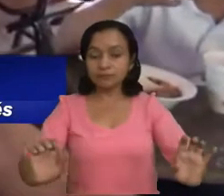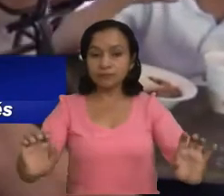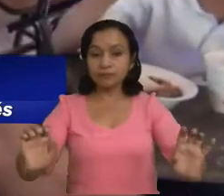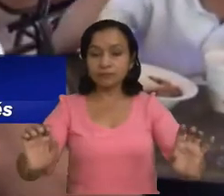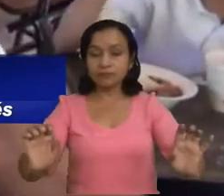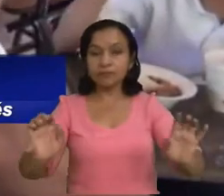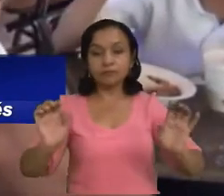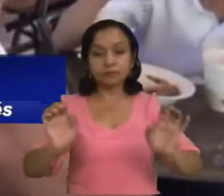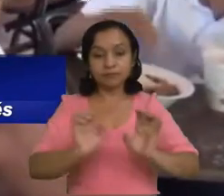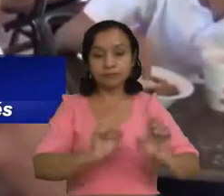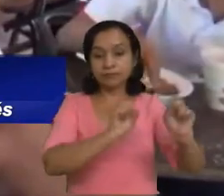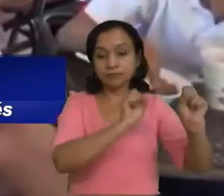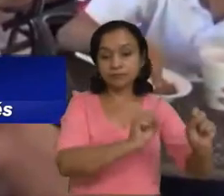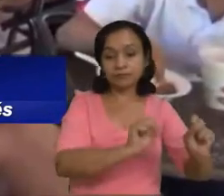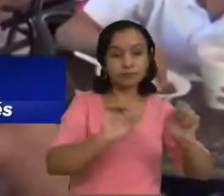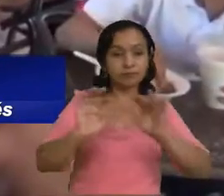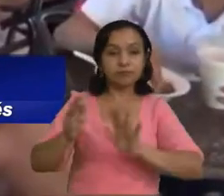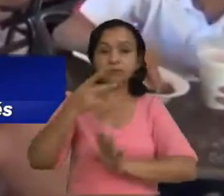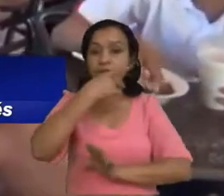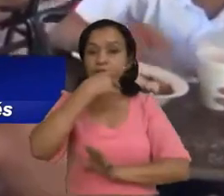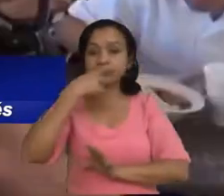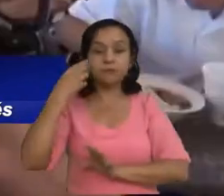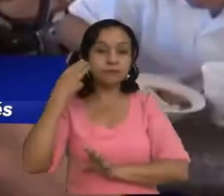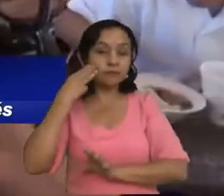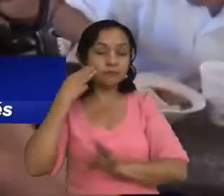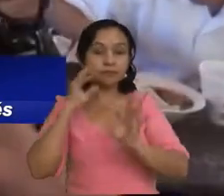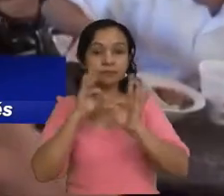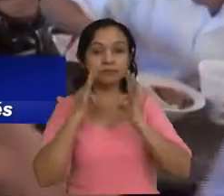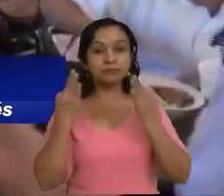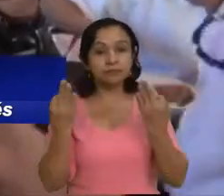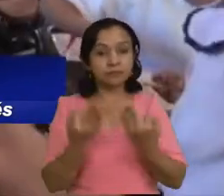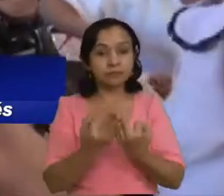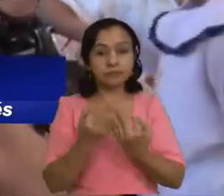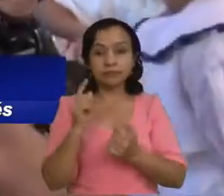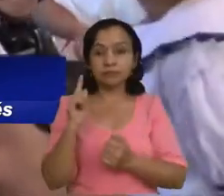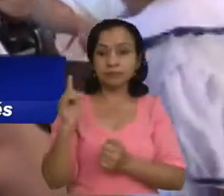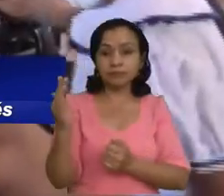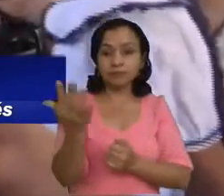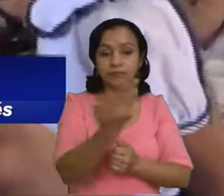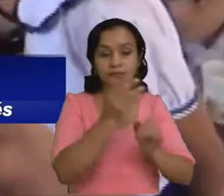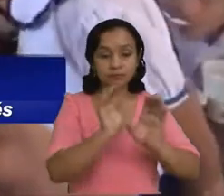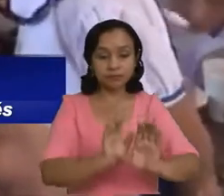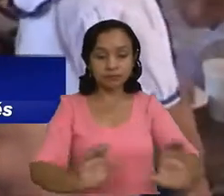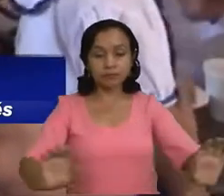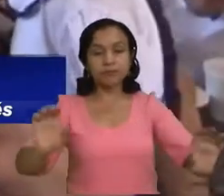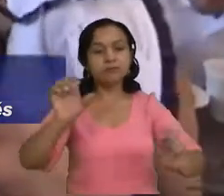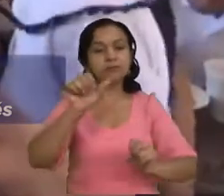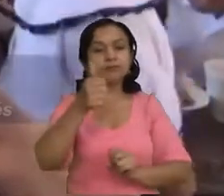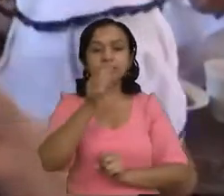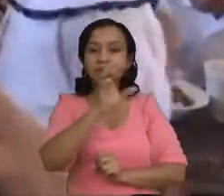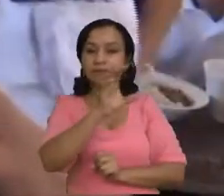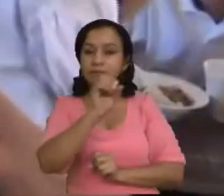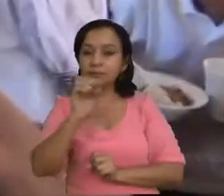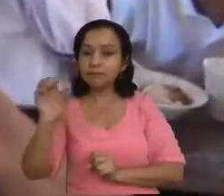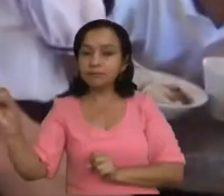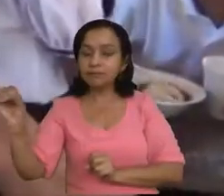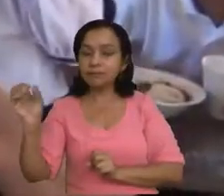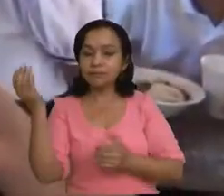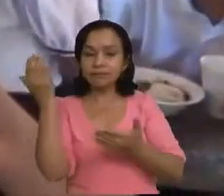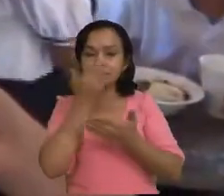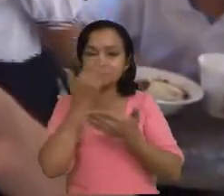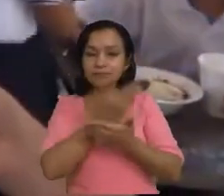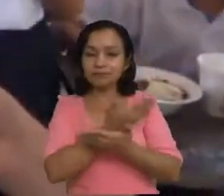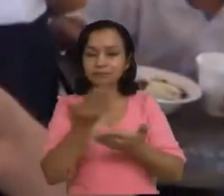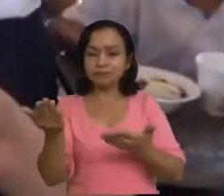nuestras niñas, a nuestros padres de familia, aquí todos los niños, 600 estudiantes del turno matutino